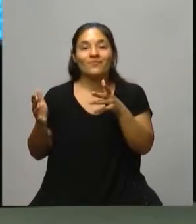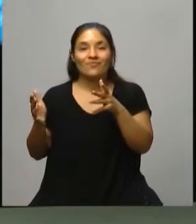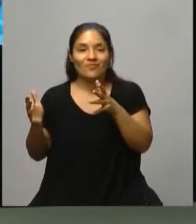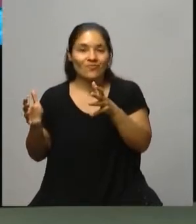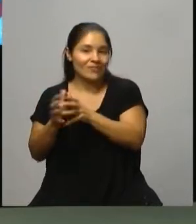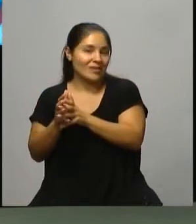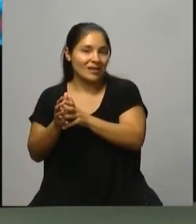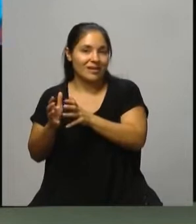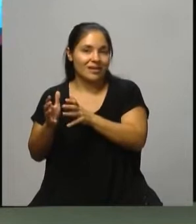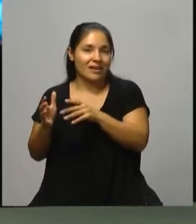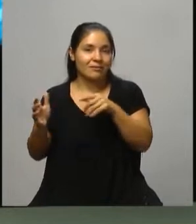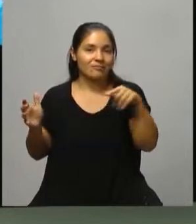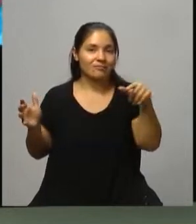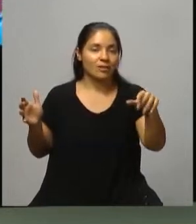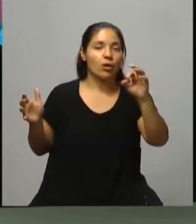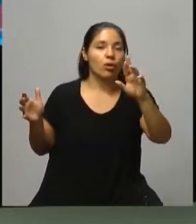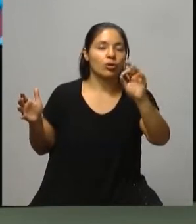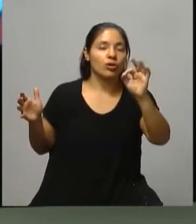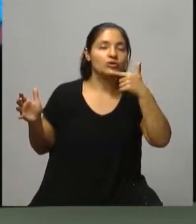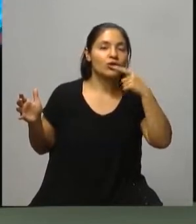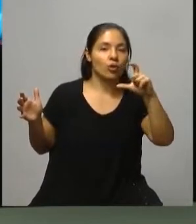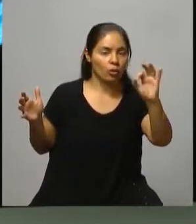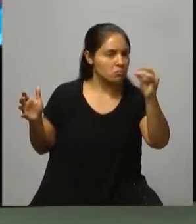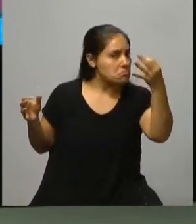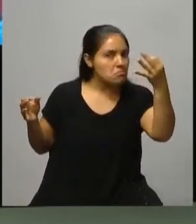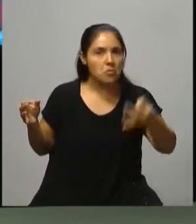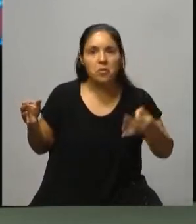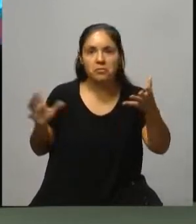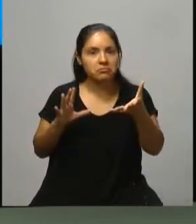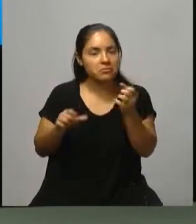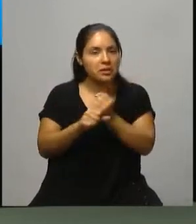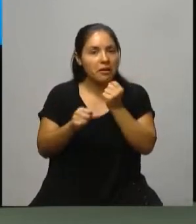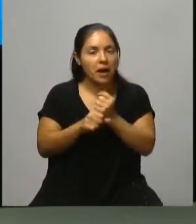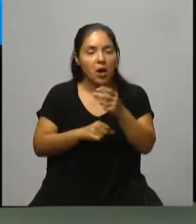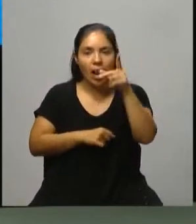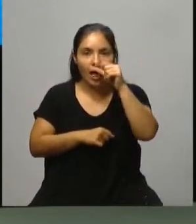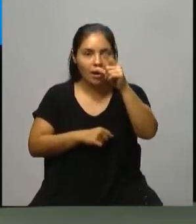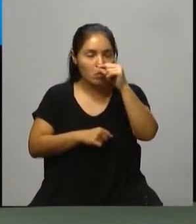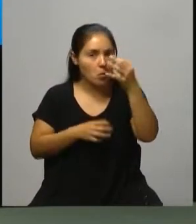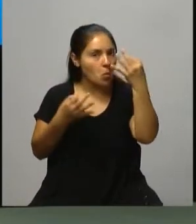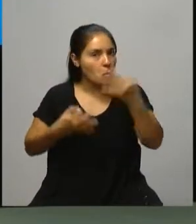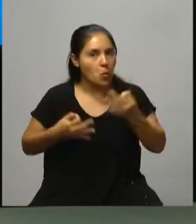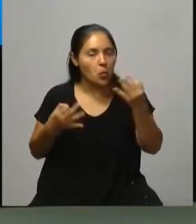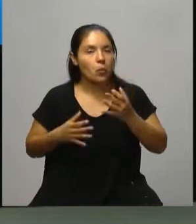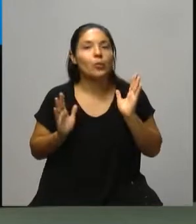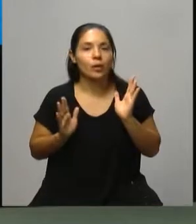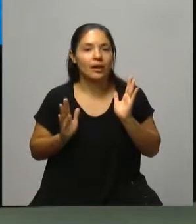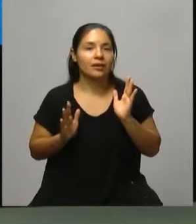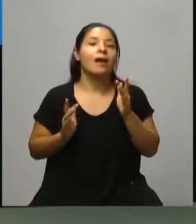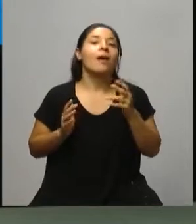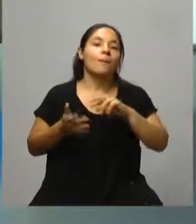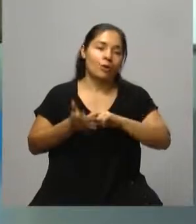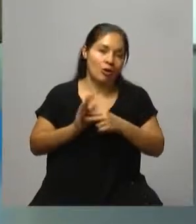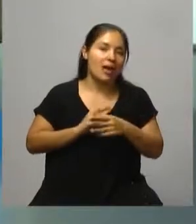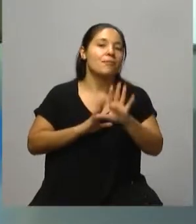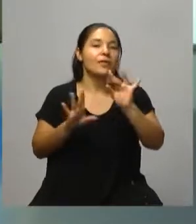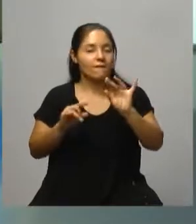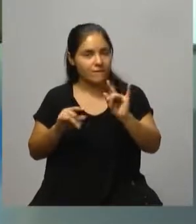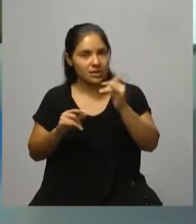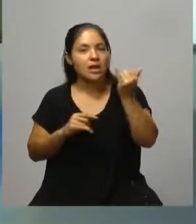renovar las figuras porque, bueno, a Anabel Fernández Sagasti en las elecciones no le ha ido para nada bien, es necesario hacer un recambio. ¿Qué pensás de